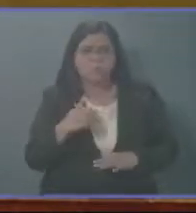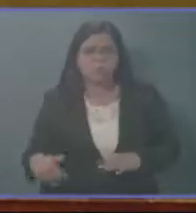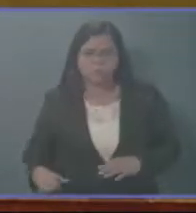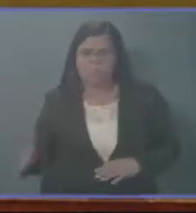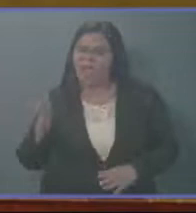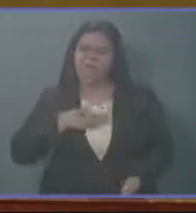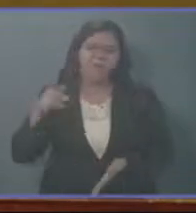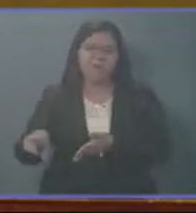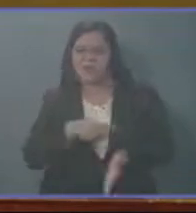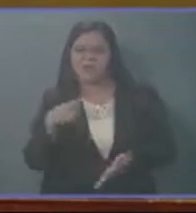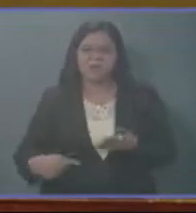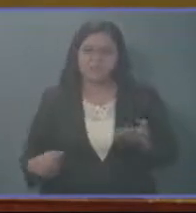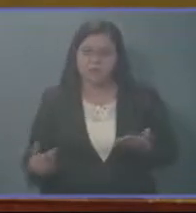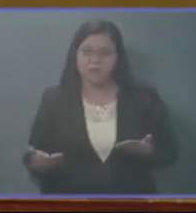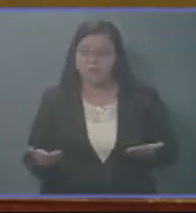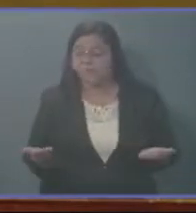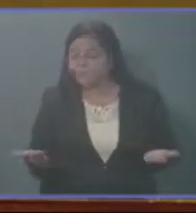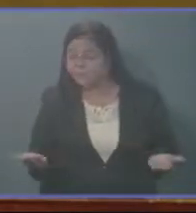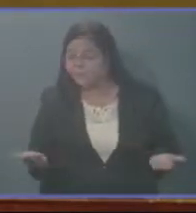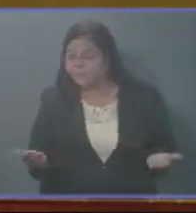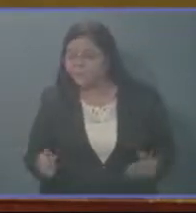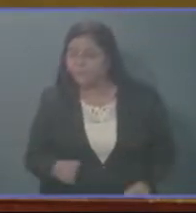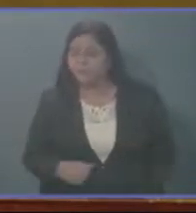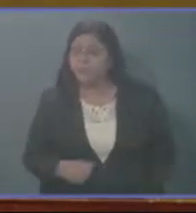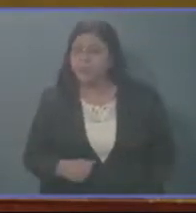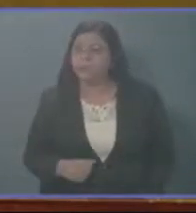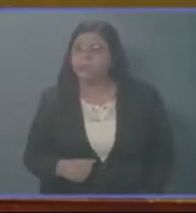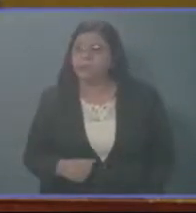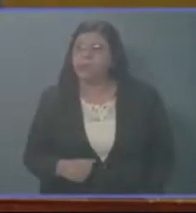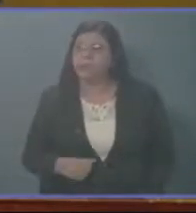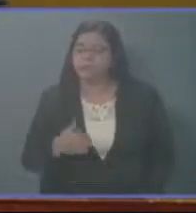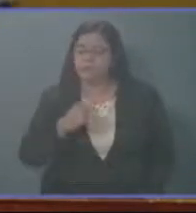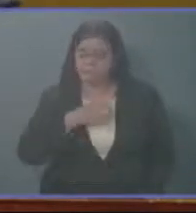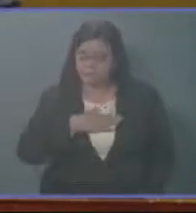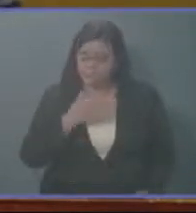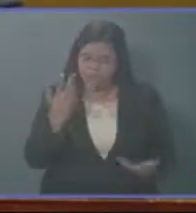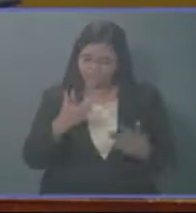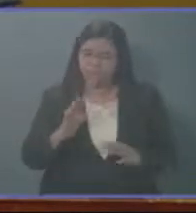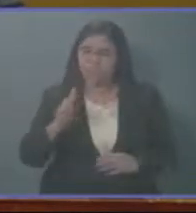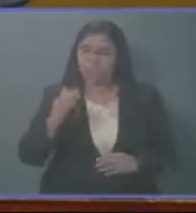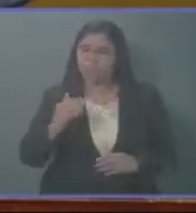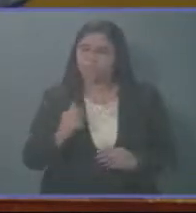por parte del presidente de la República. Los que ya tenemos